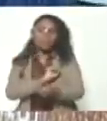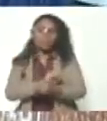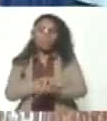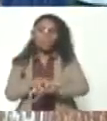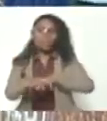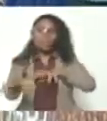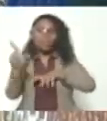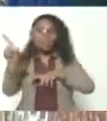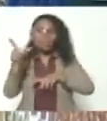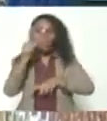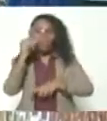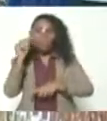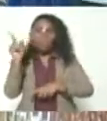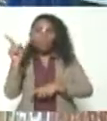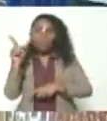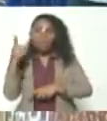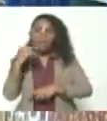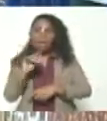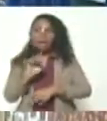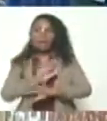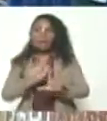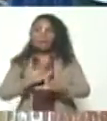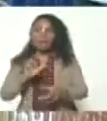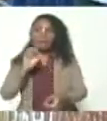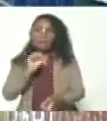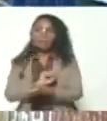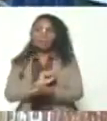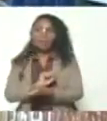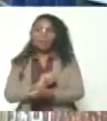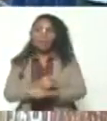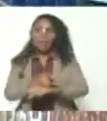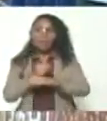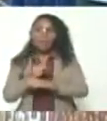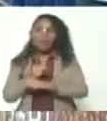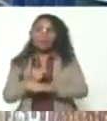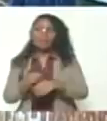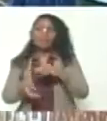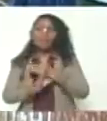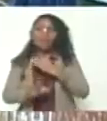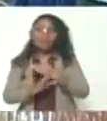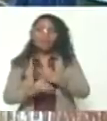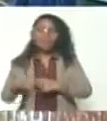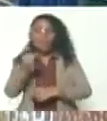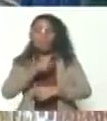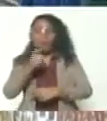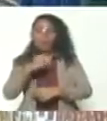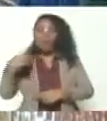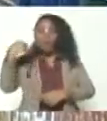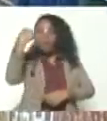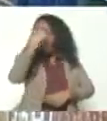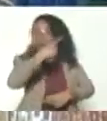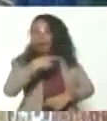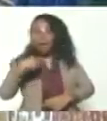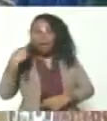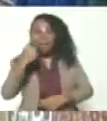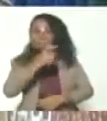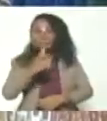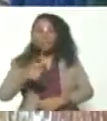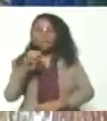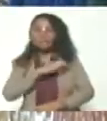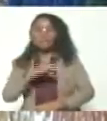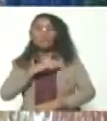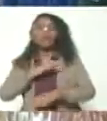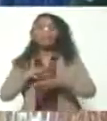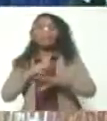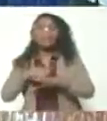de estos maleantes. Mira lo que le hemos capturado en balas y todavía estamos buscando caletas. Señora ministra,